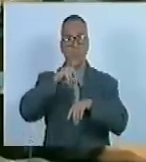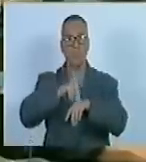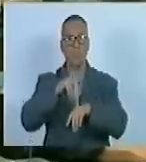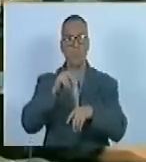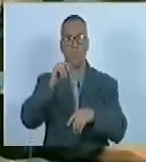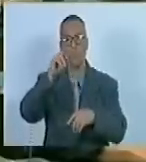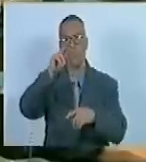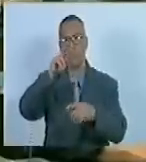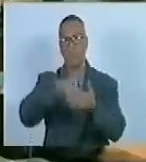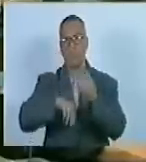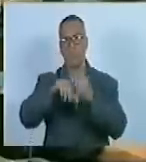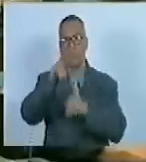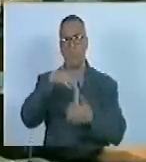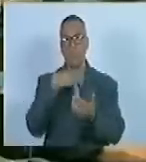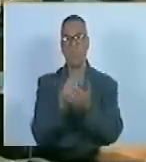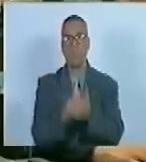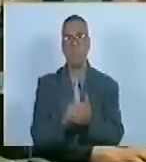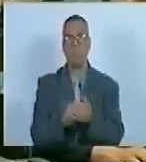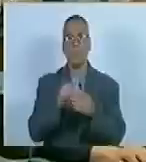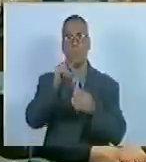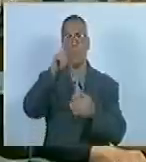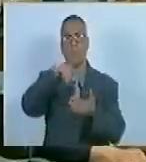año 2013 hasta el año